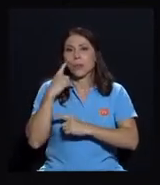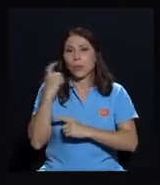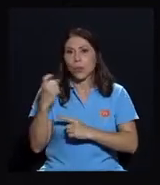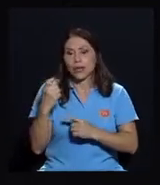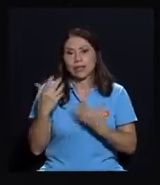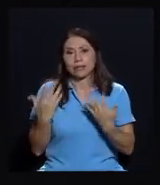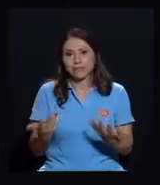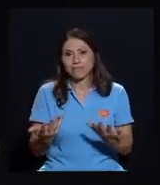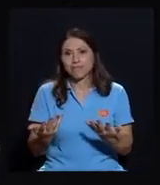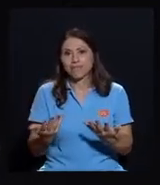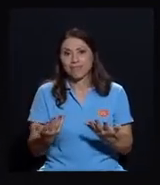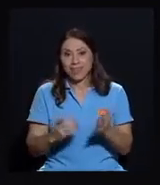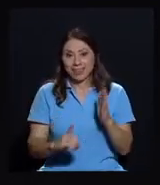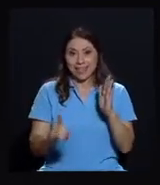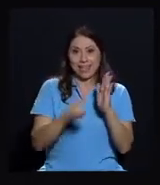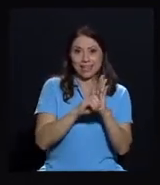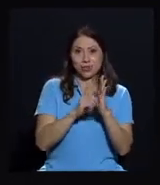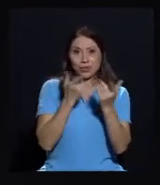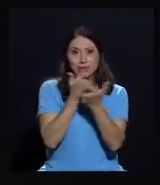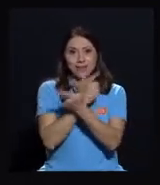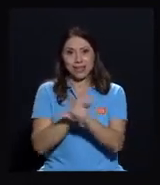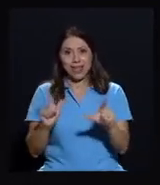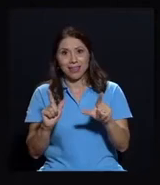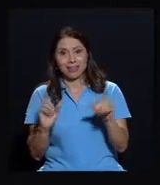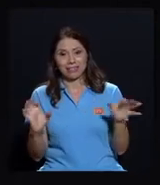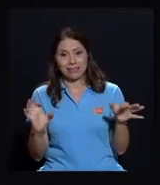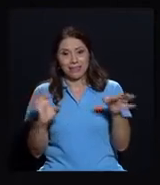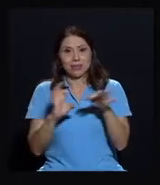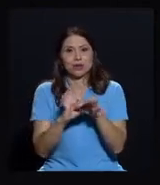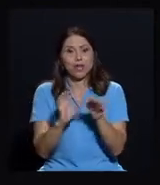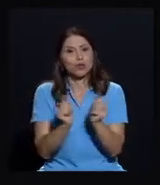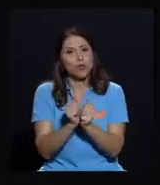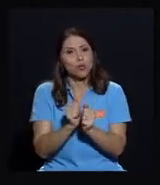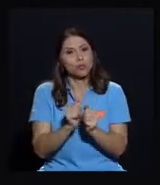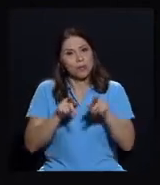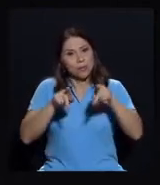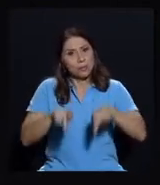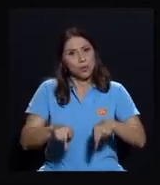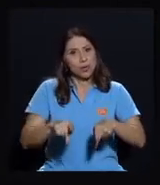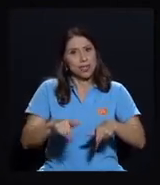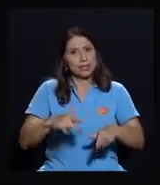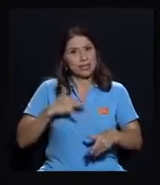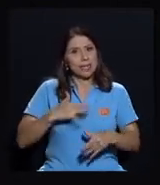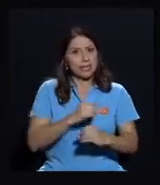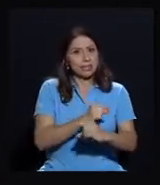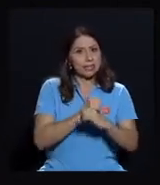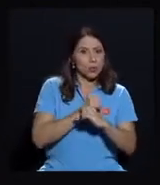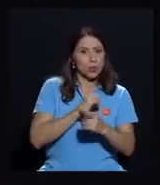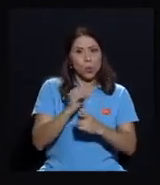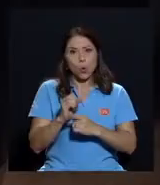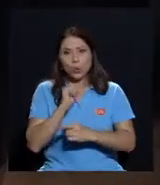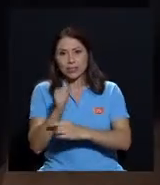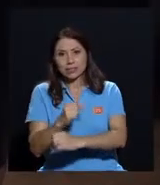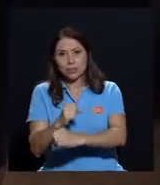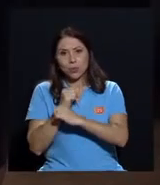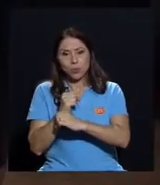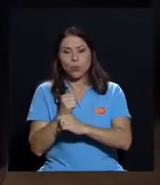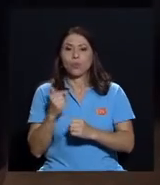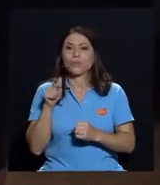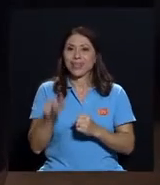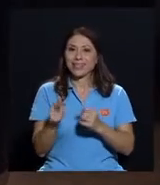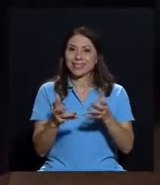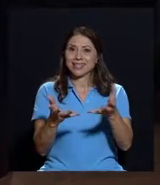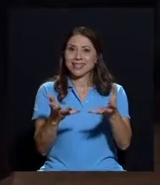básica al derecho y la libertad que sentirse inseguro y yo quería introducir este tema